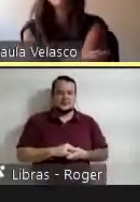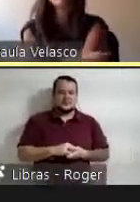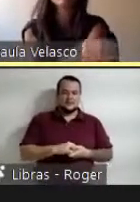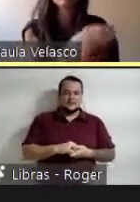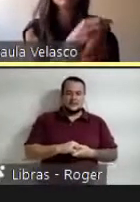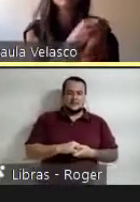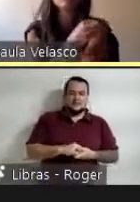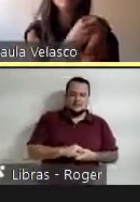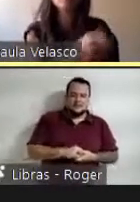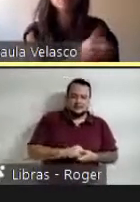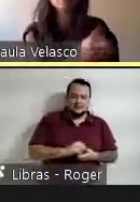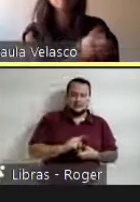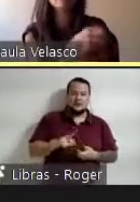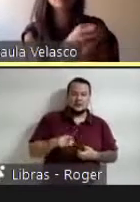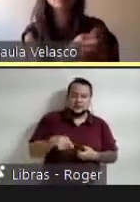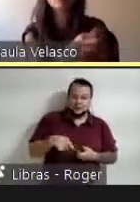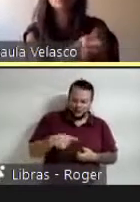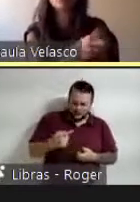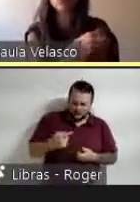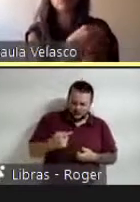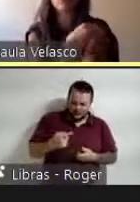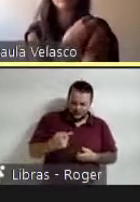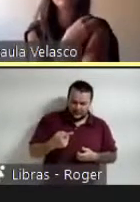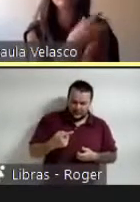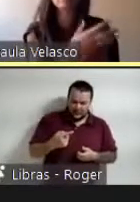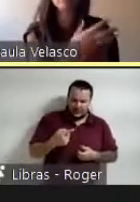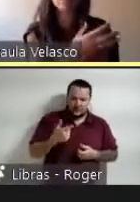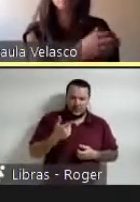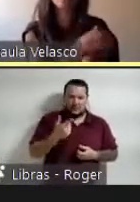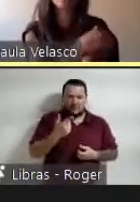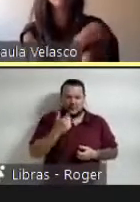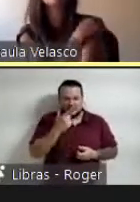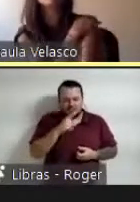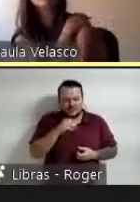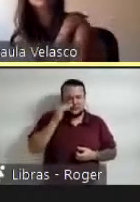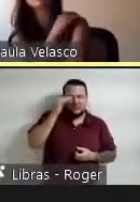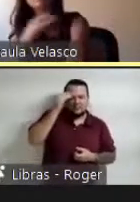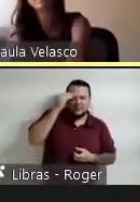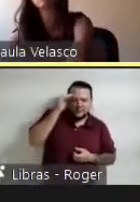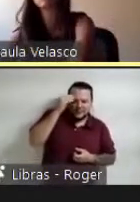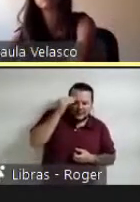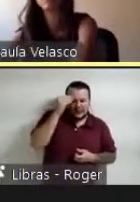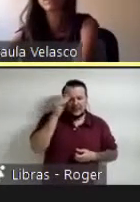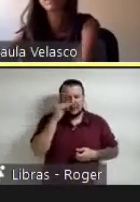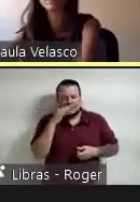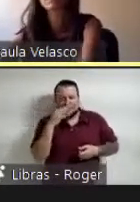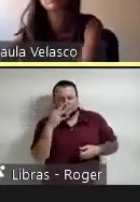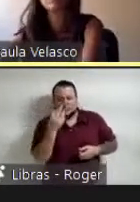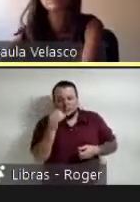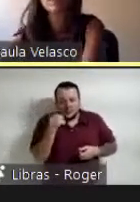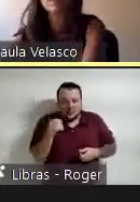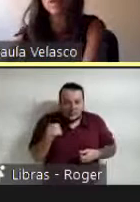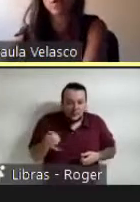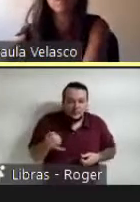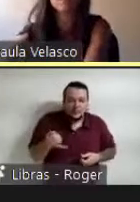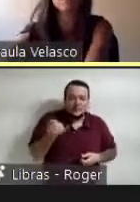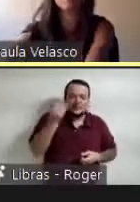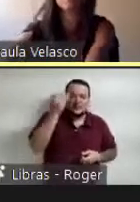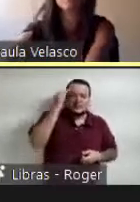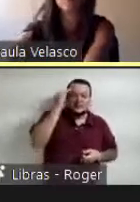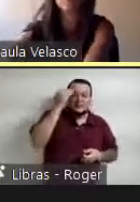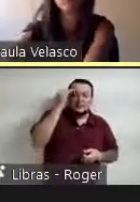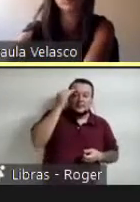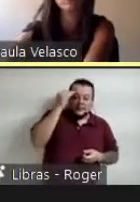existiendo entendiendo estas brechas y los siniestros como oportunidades para comprender y revelar la compleja relación entre el pasado el